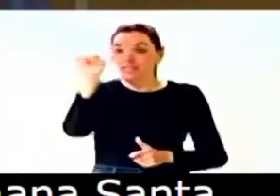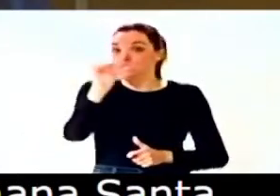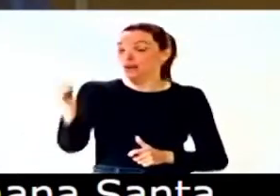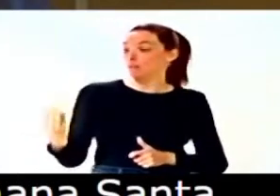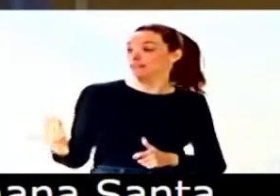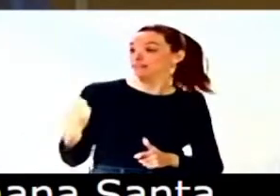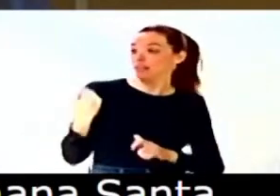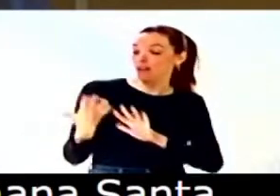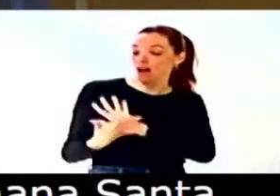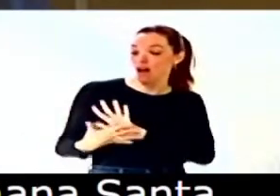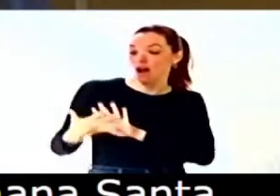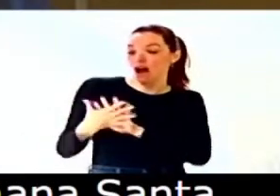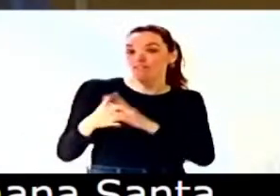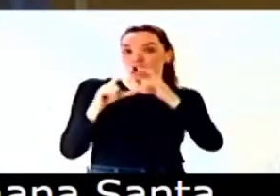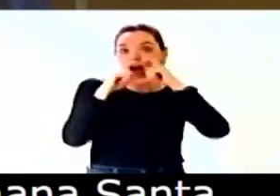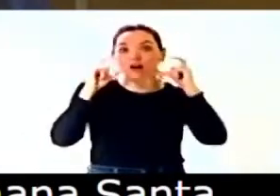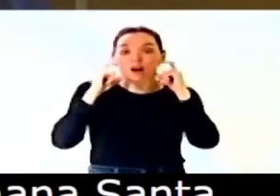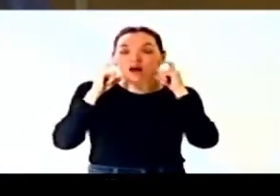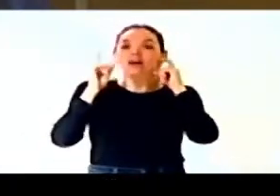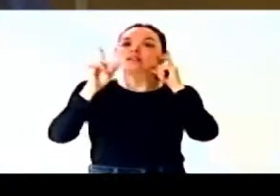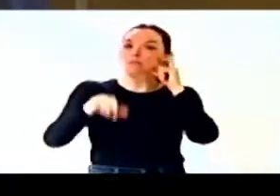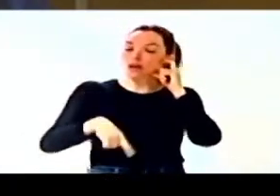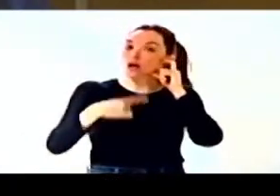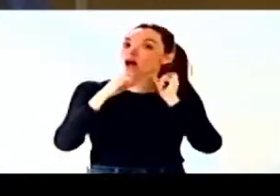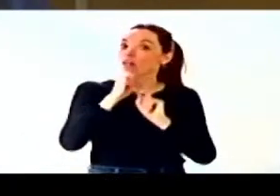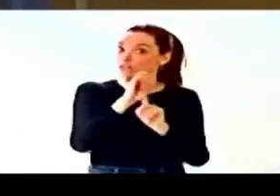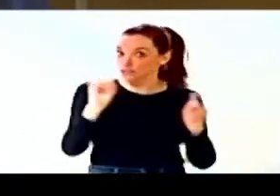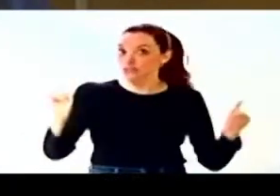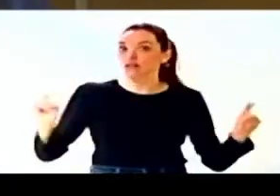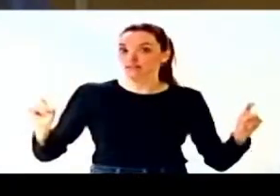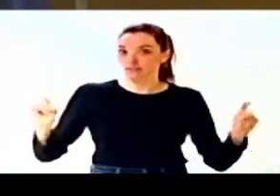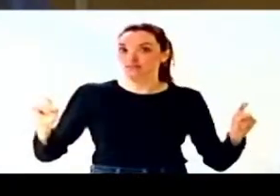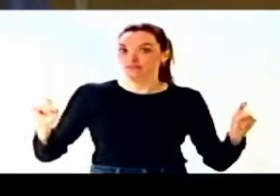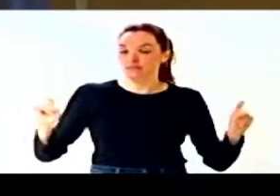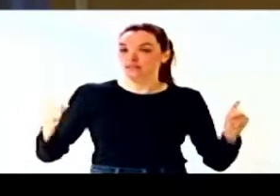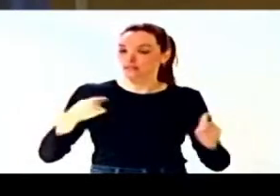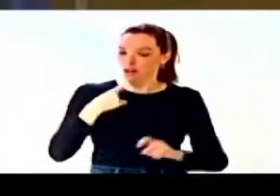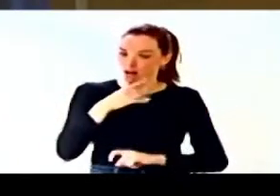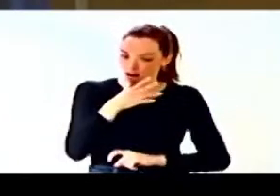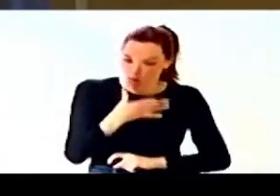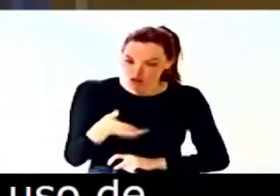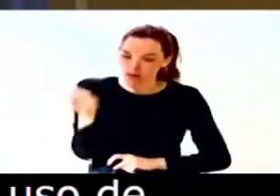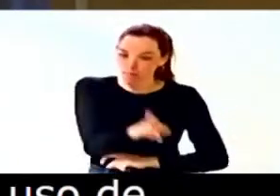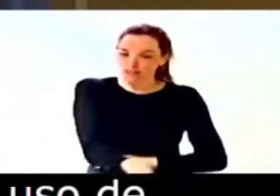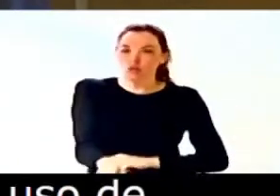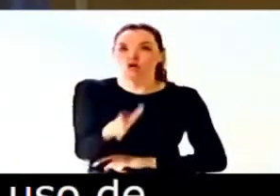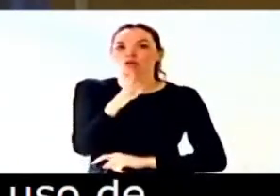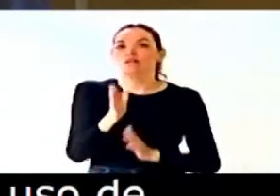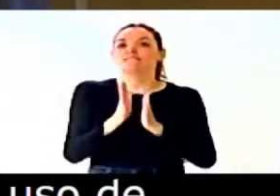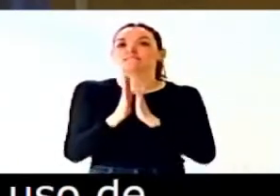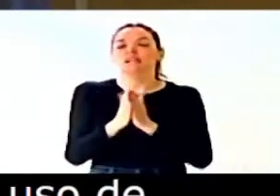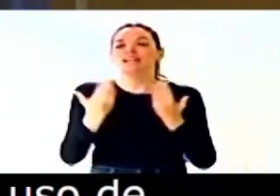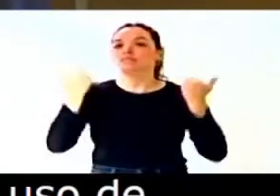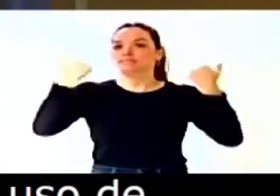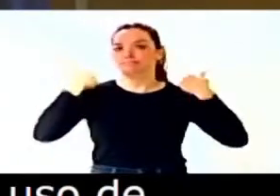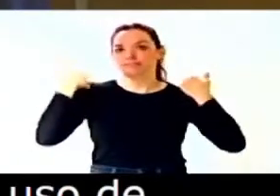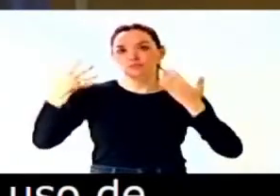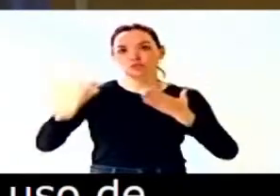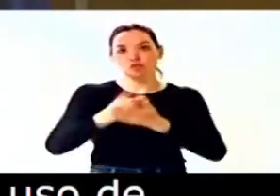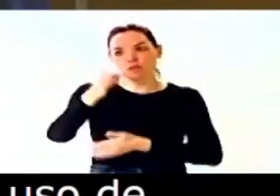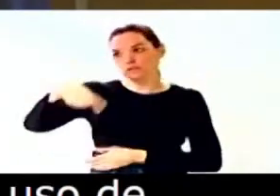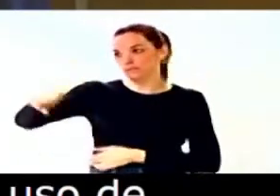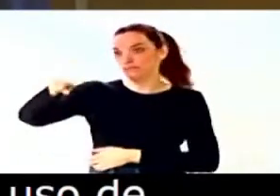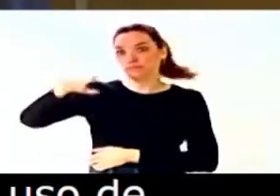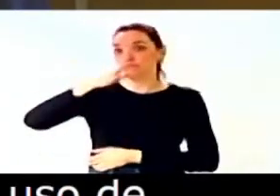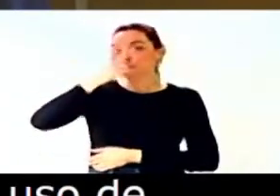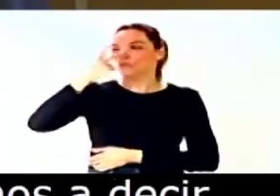cuando hablábamos del uso de mascarillas, también decíamos que, y volvemos a decir, apelábamos a la responsabilidad de todos los extremeños, porque después de